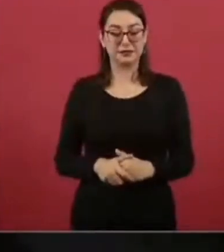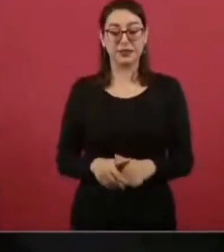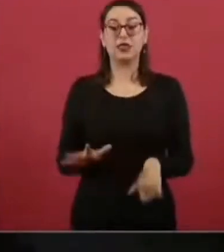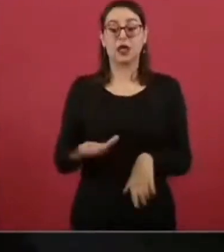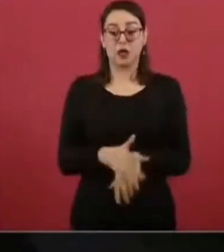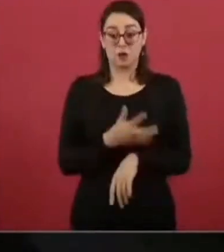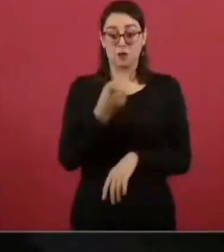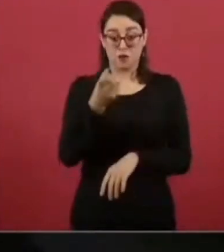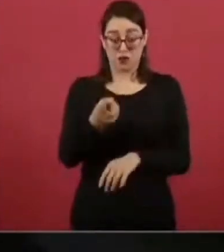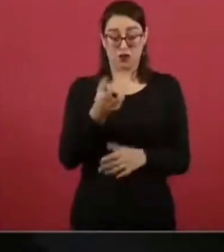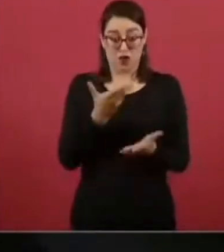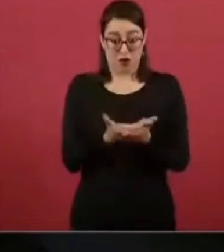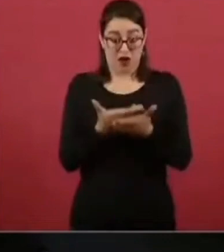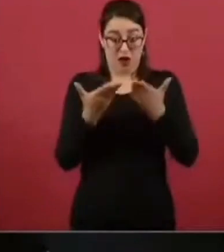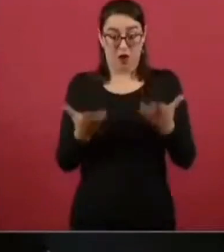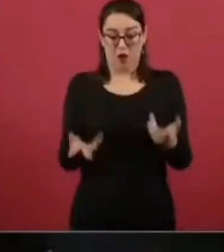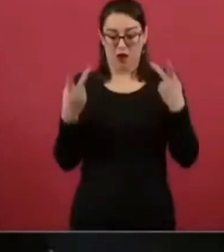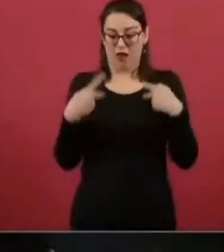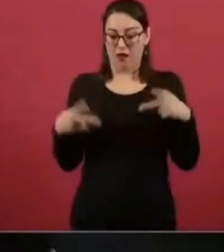está